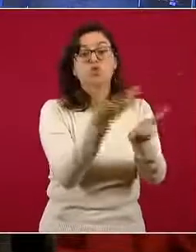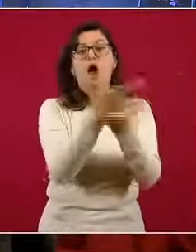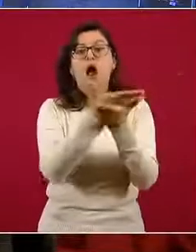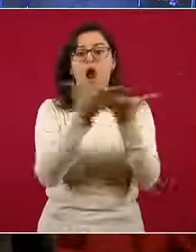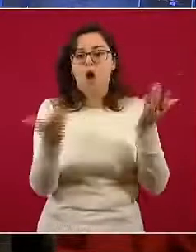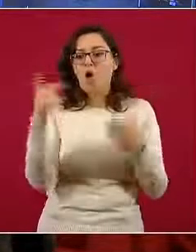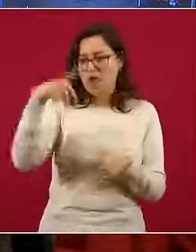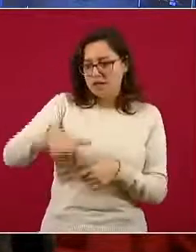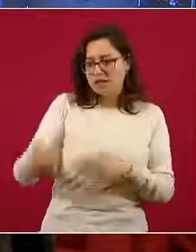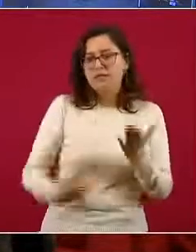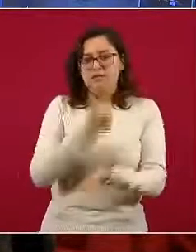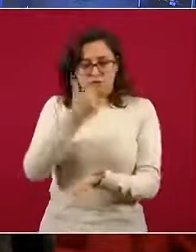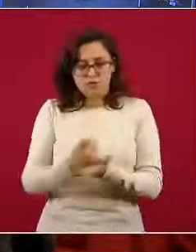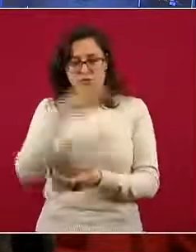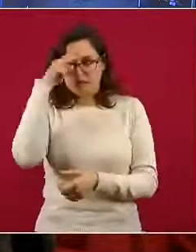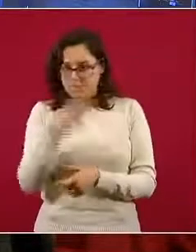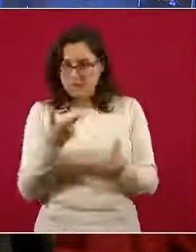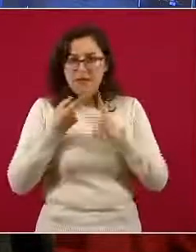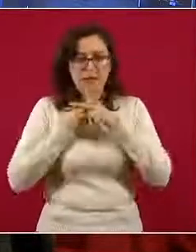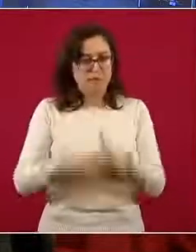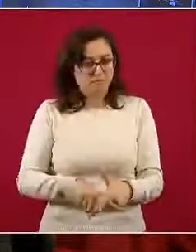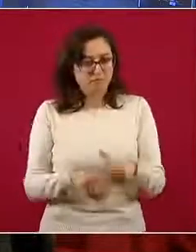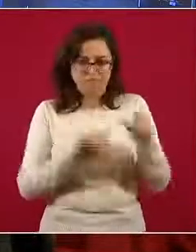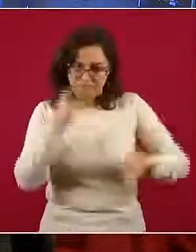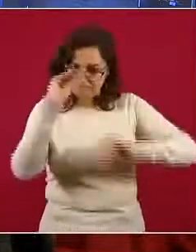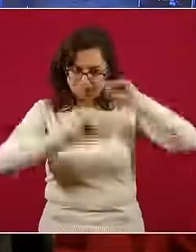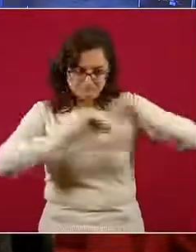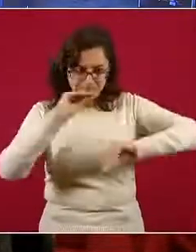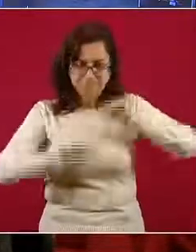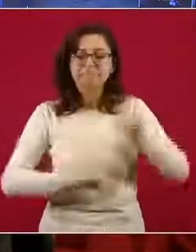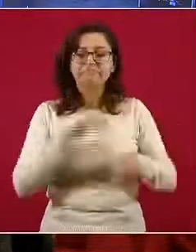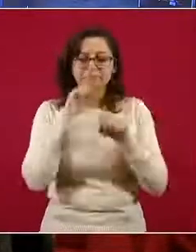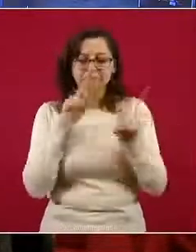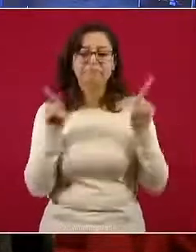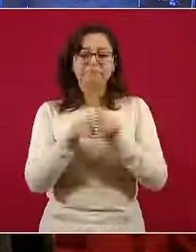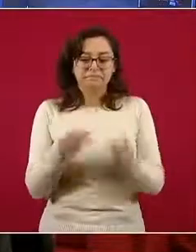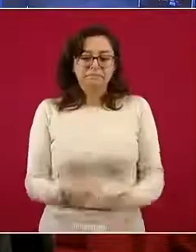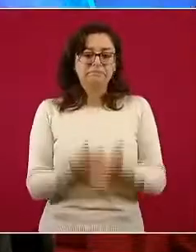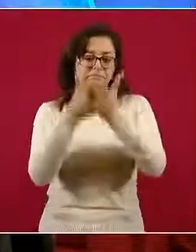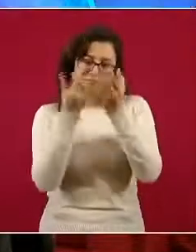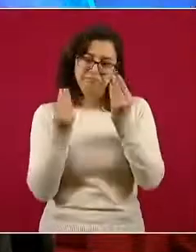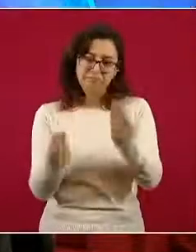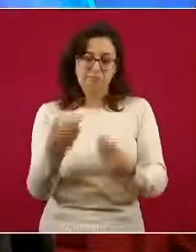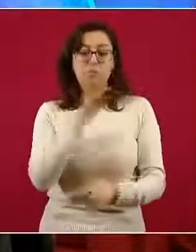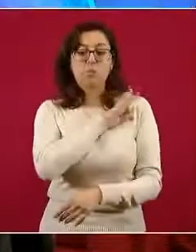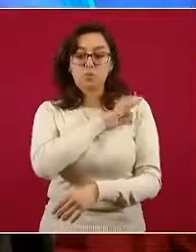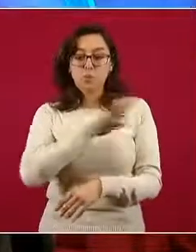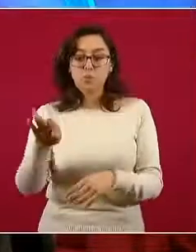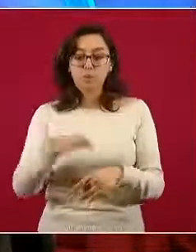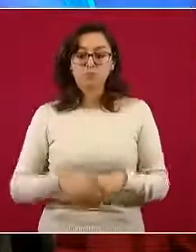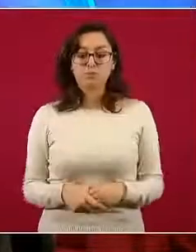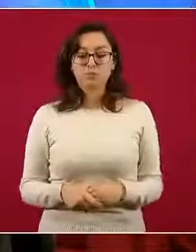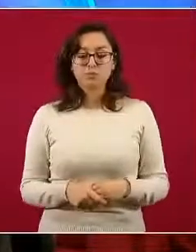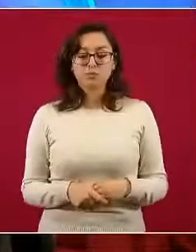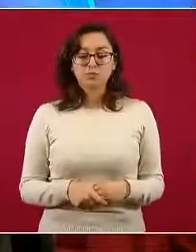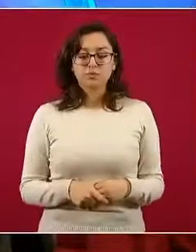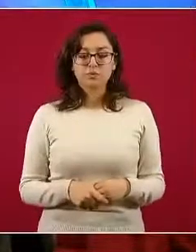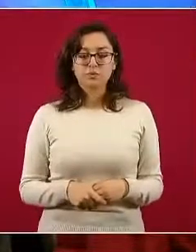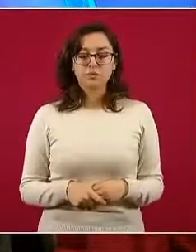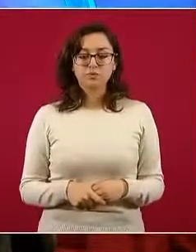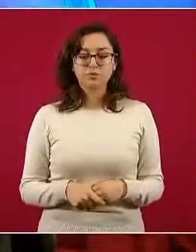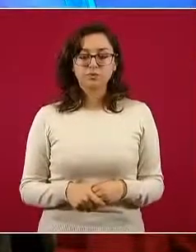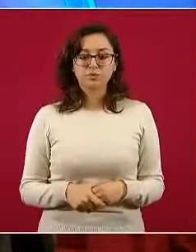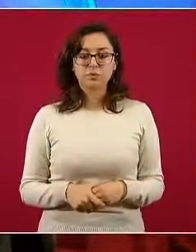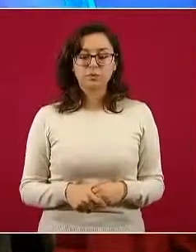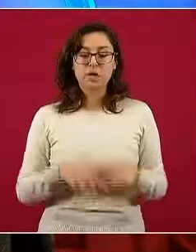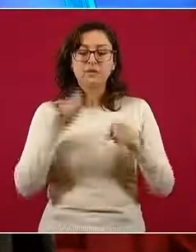están instalando también este hospital móvil. Como siempre, como desde hace